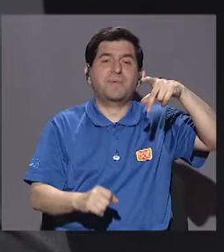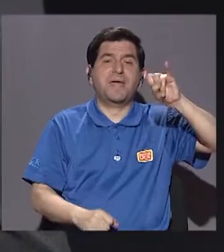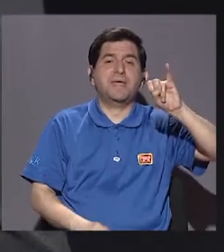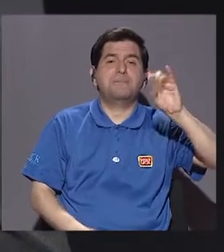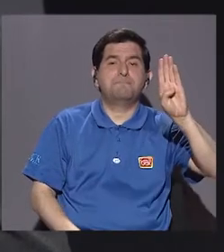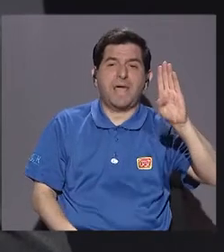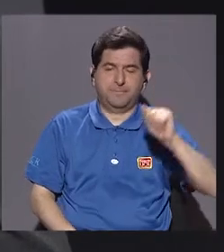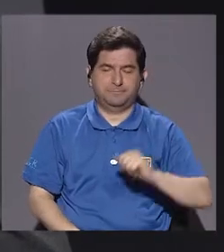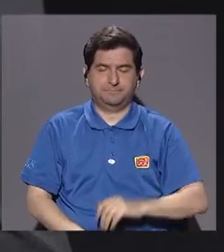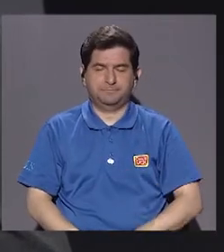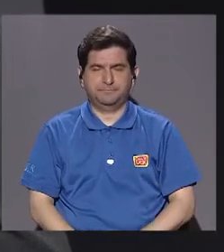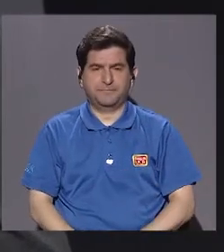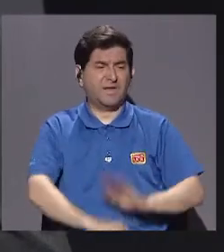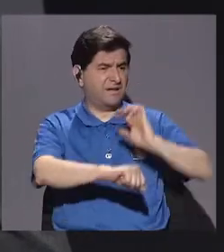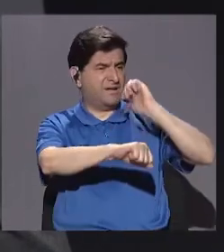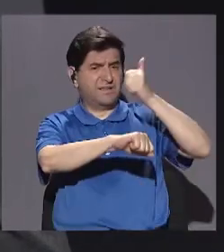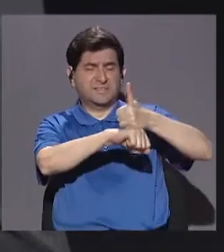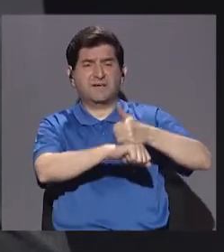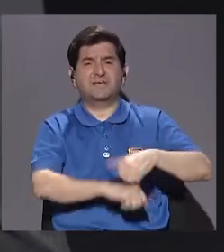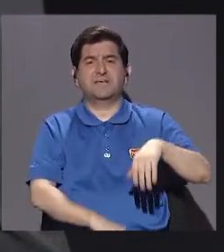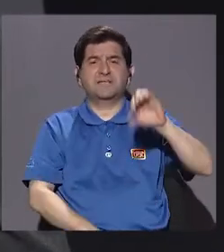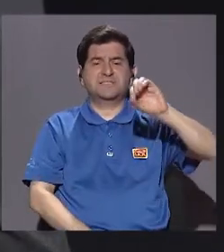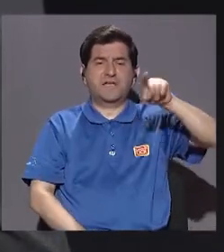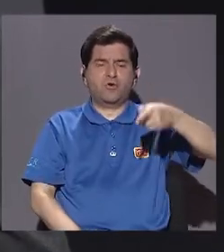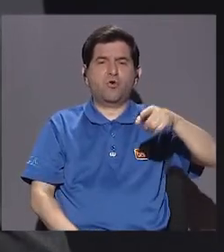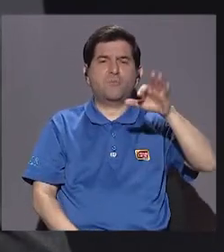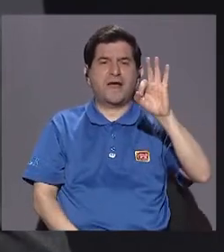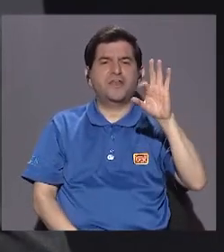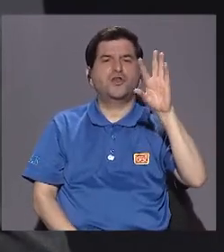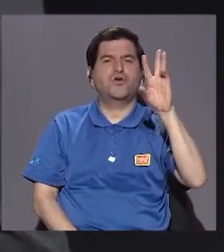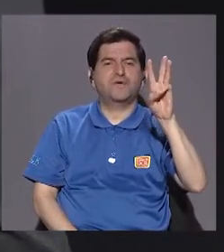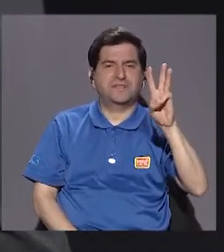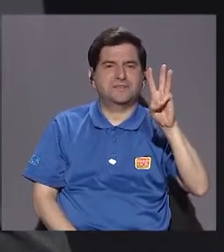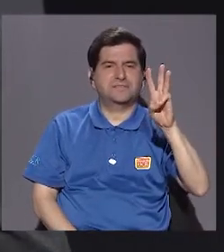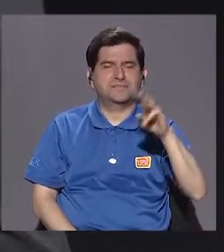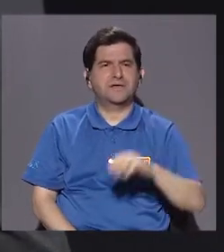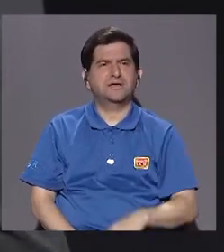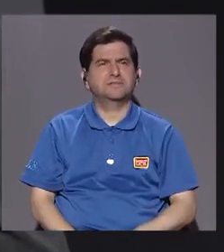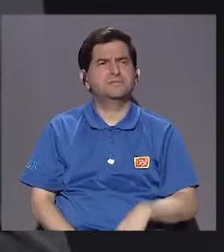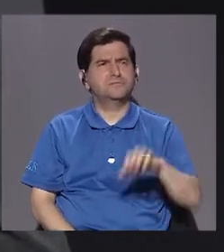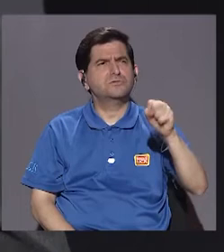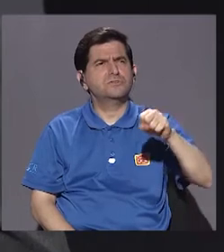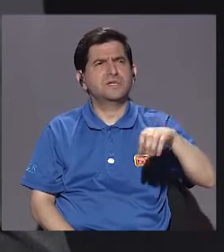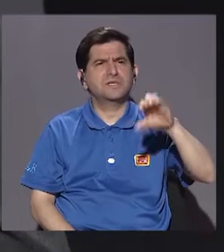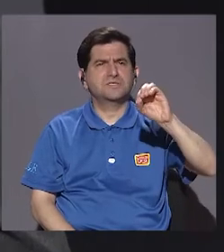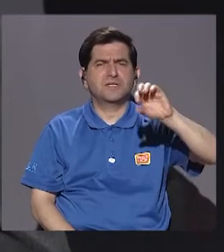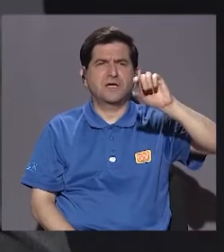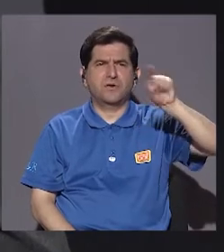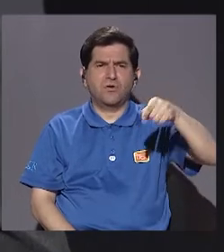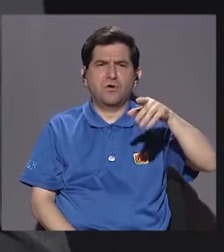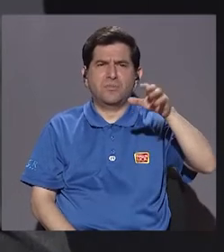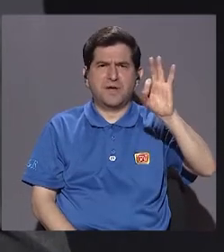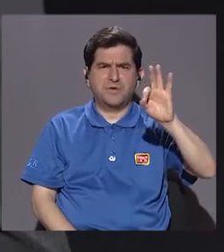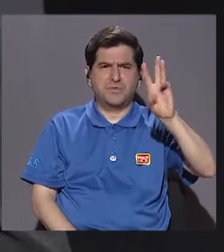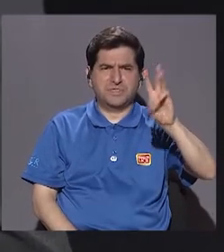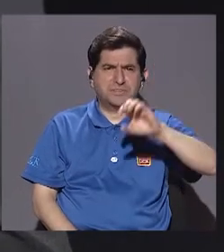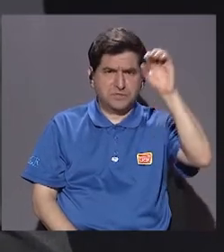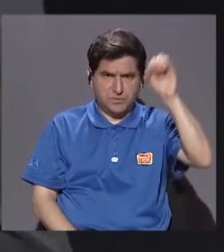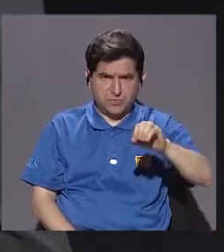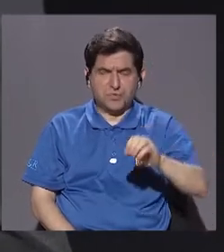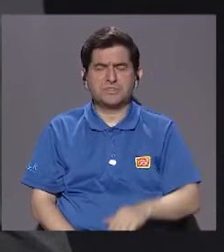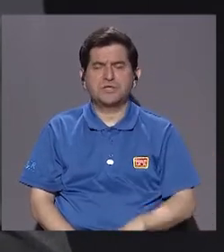del pib que se establece en un 0,96 pero si un 0,99 por ciento del